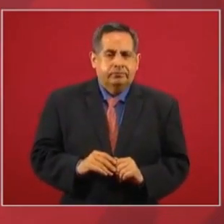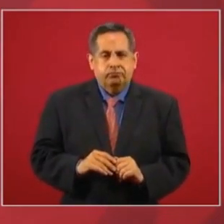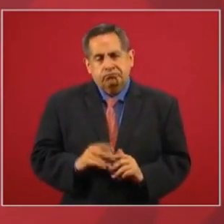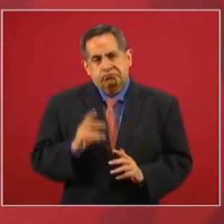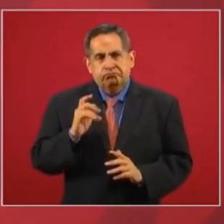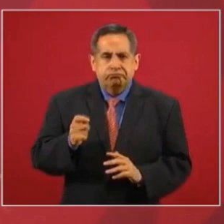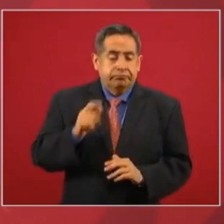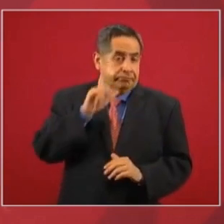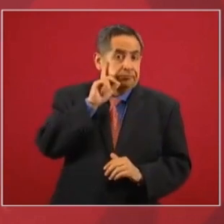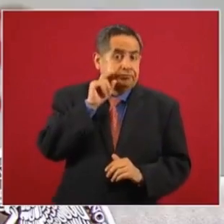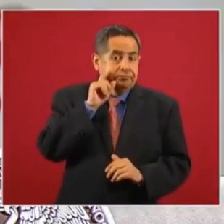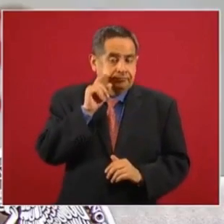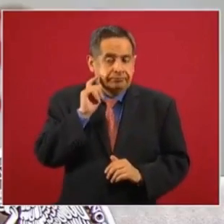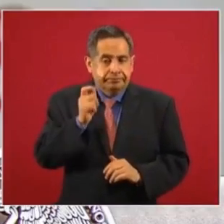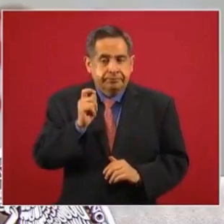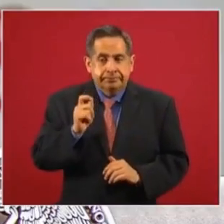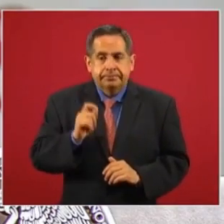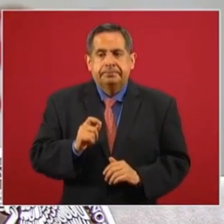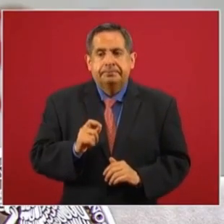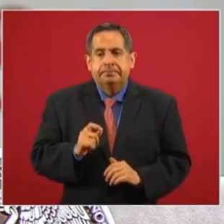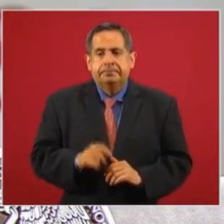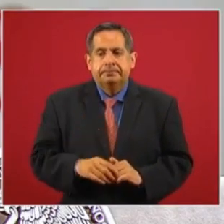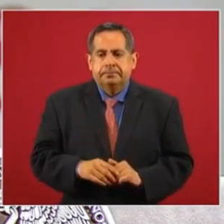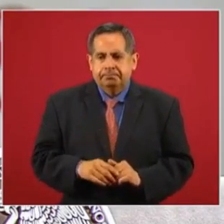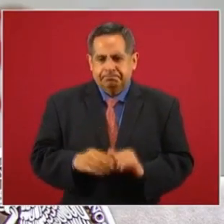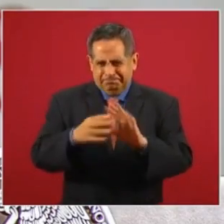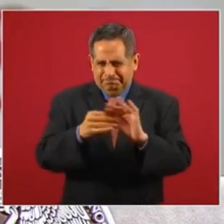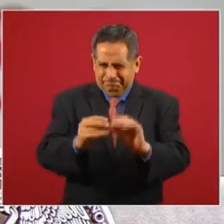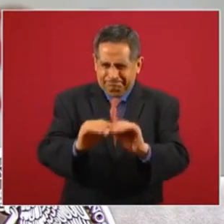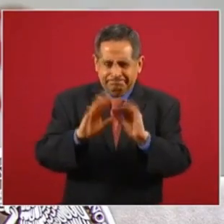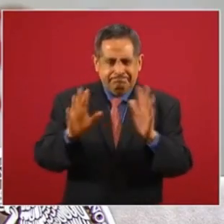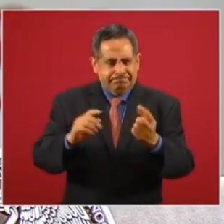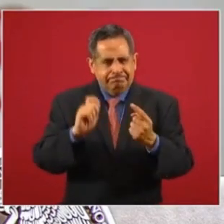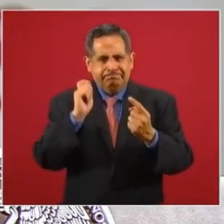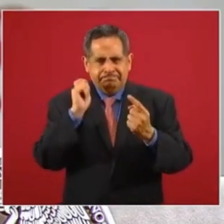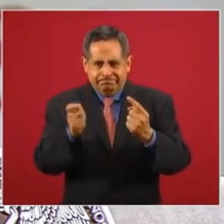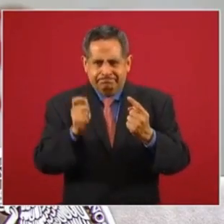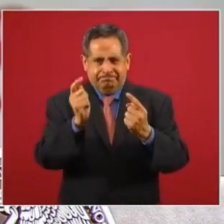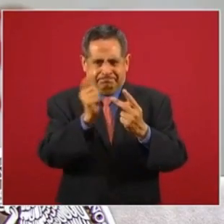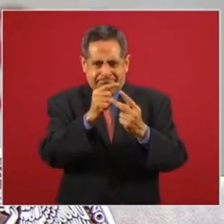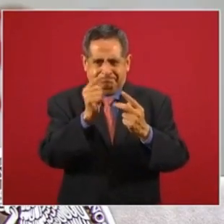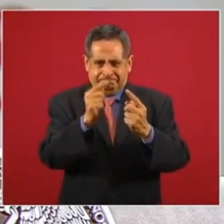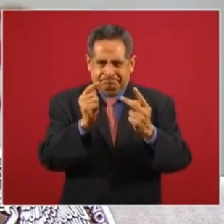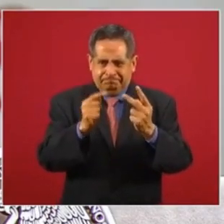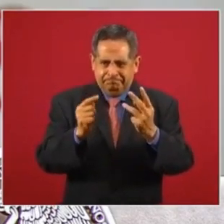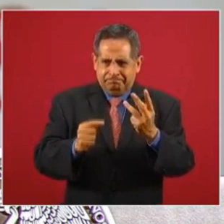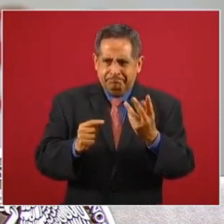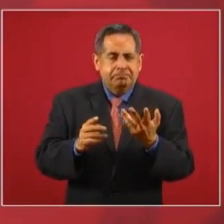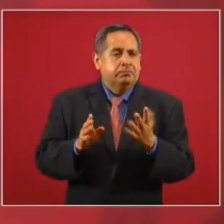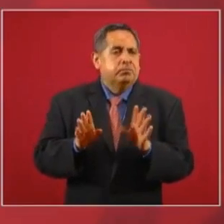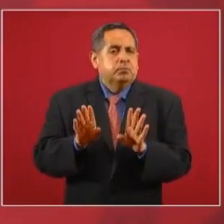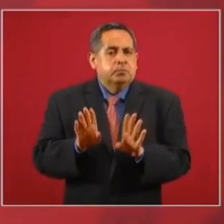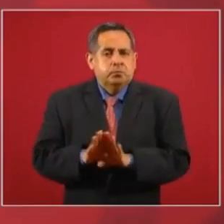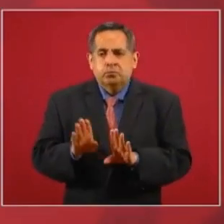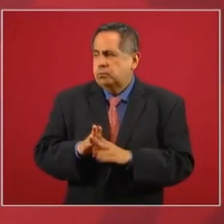vamos a dar detalles de cómo estamos enfrentando